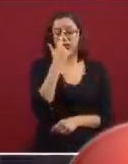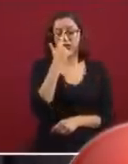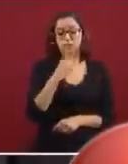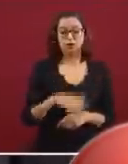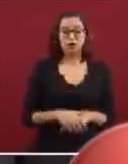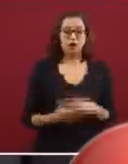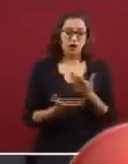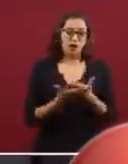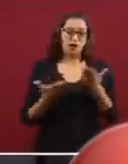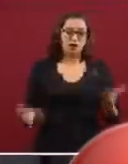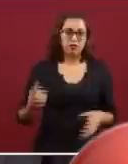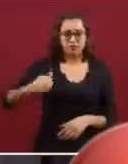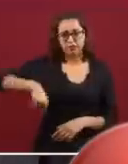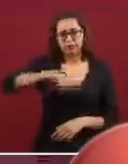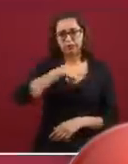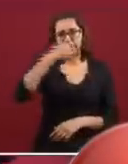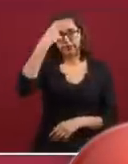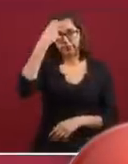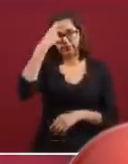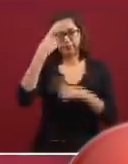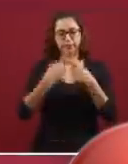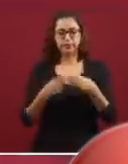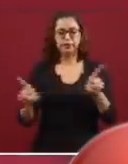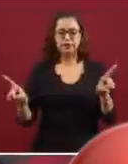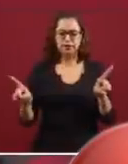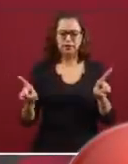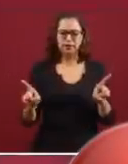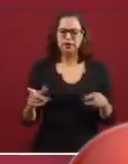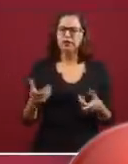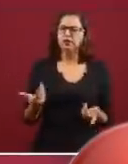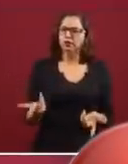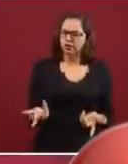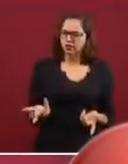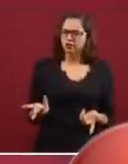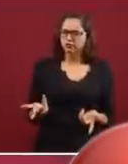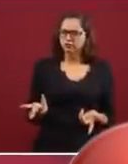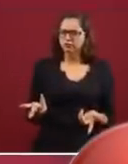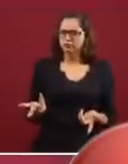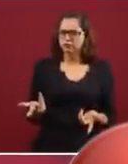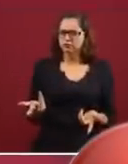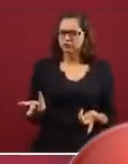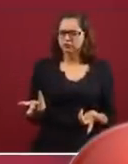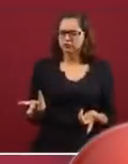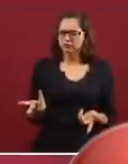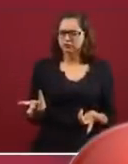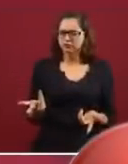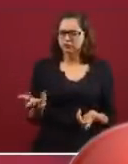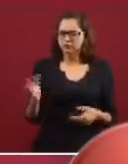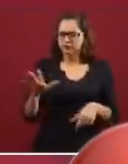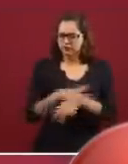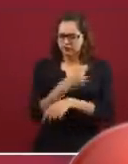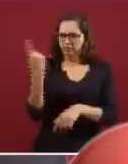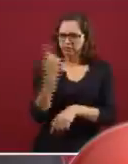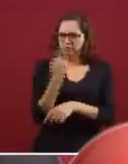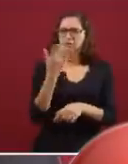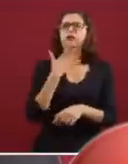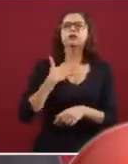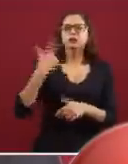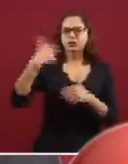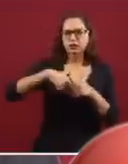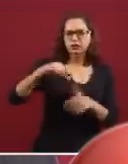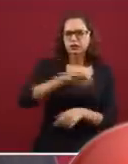Entonces, la nuestra es otra. Es decir, a ver, ¿por qué aumentar la